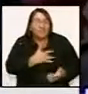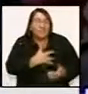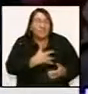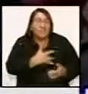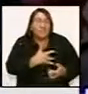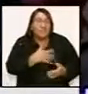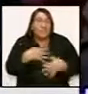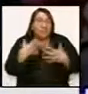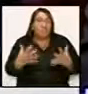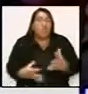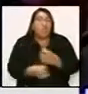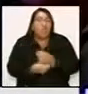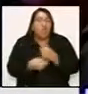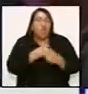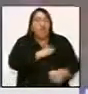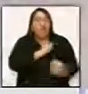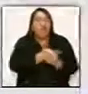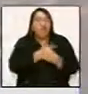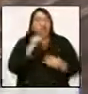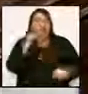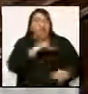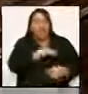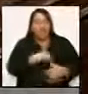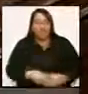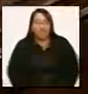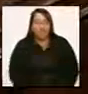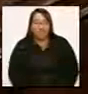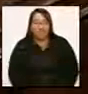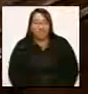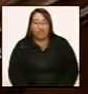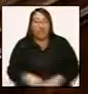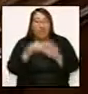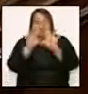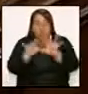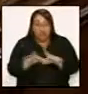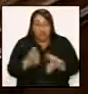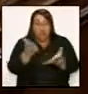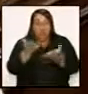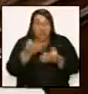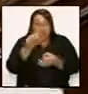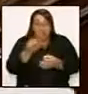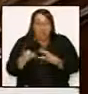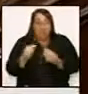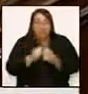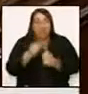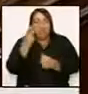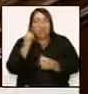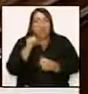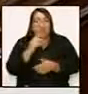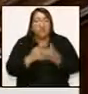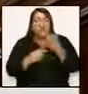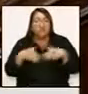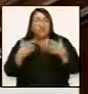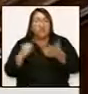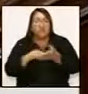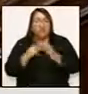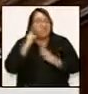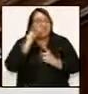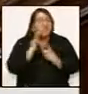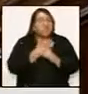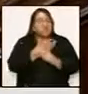de poseer o la fuerza del engaño. Los textos en realidad se hicieron con la finalidad de que sean